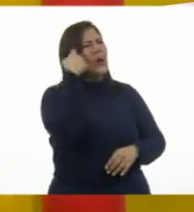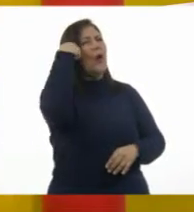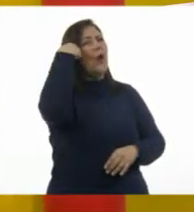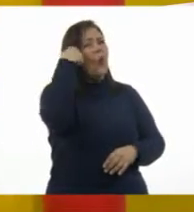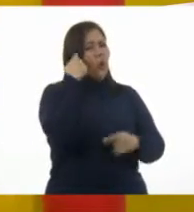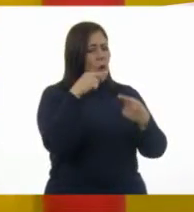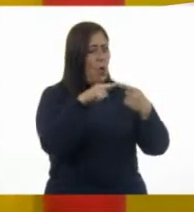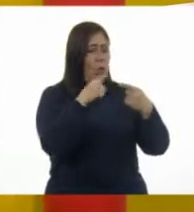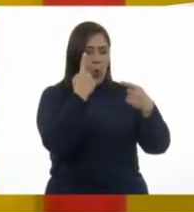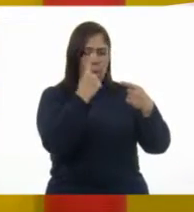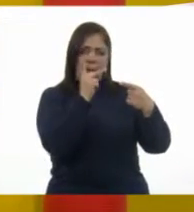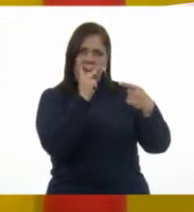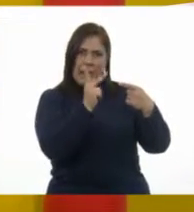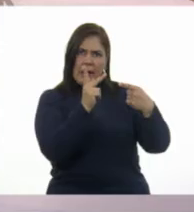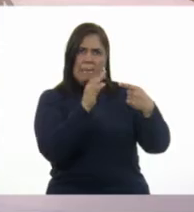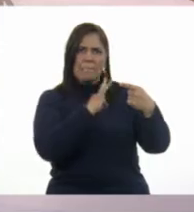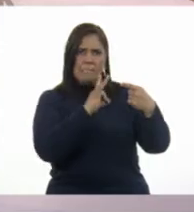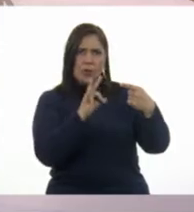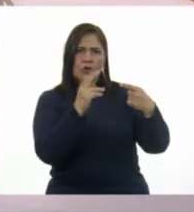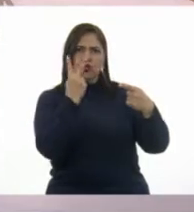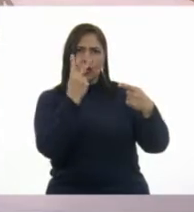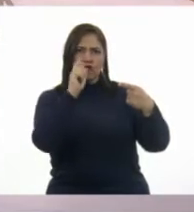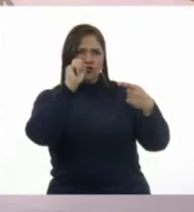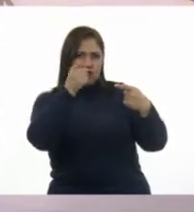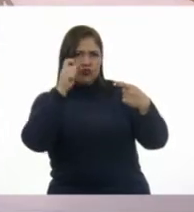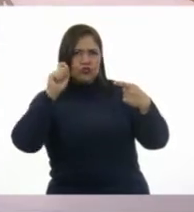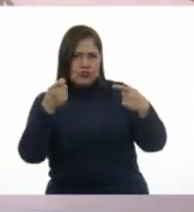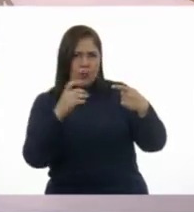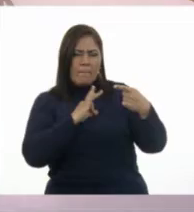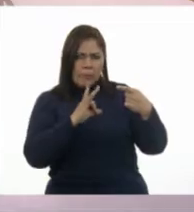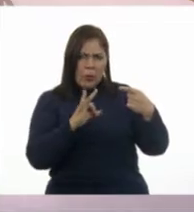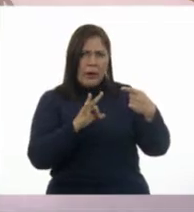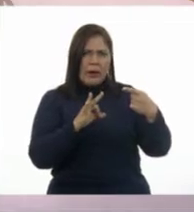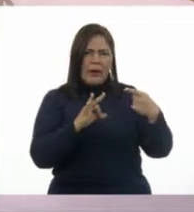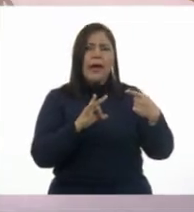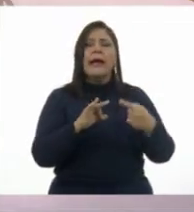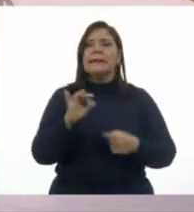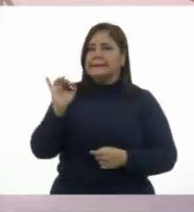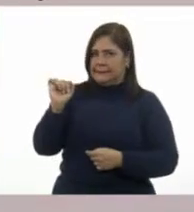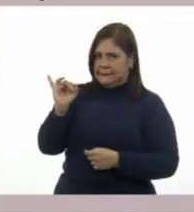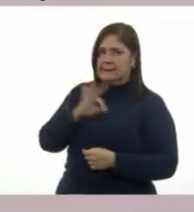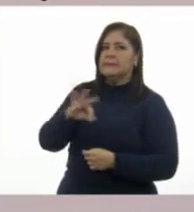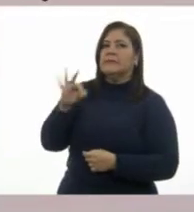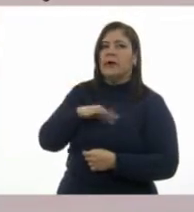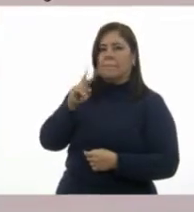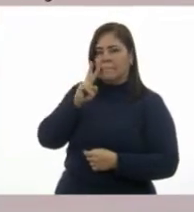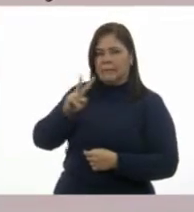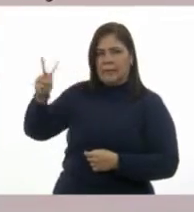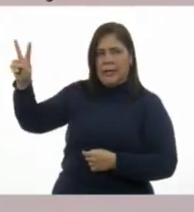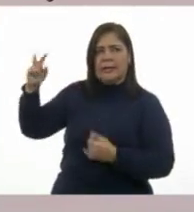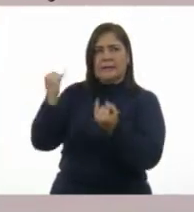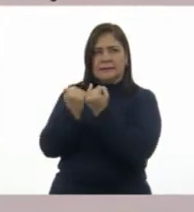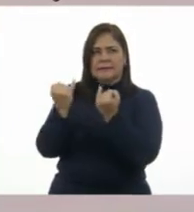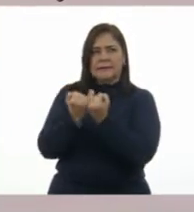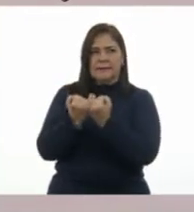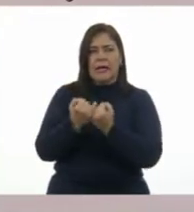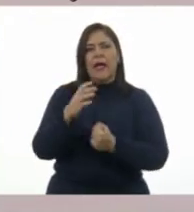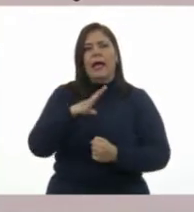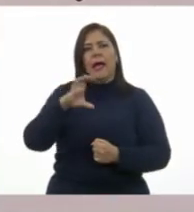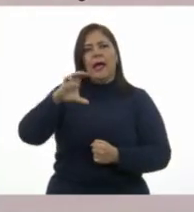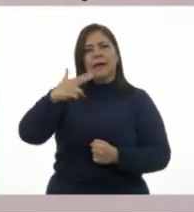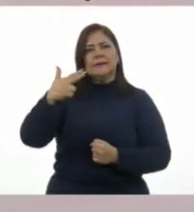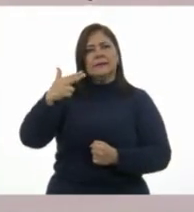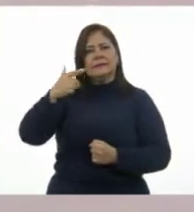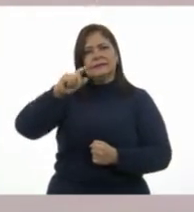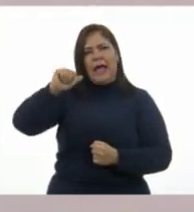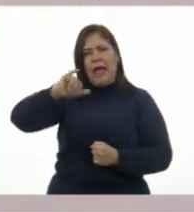llevar dos glotales como Xchahuc? Así es. Así es. Xchahuc. Así se llama y